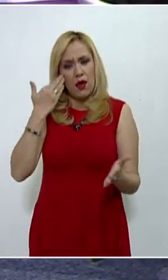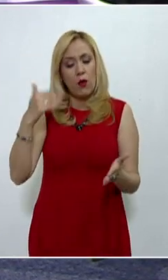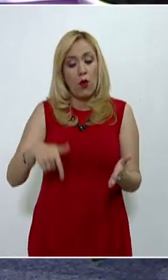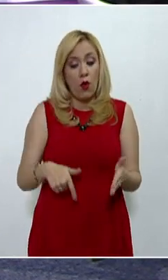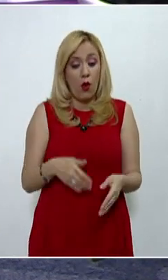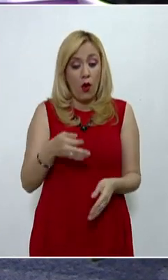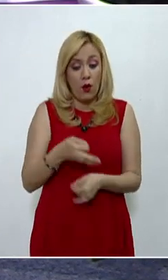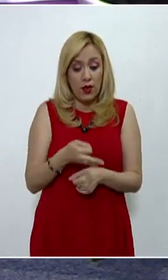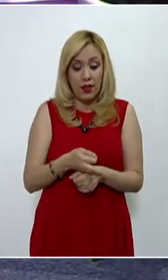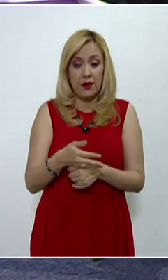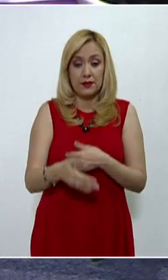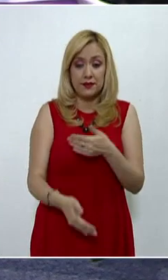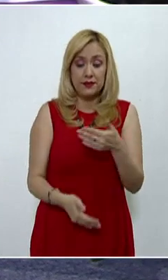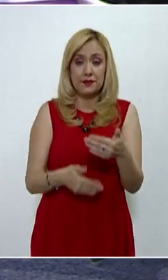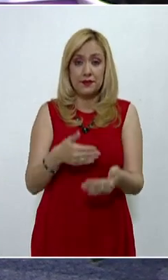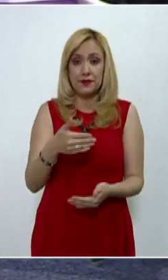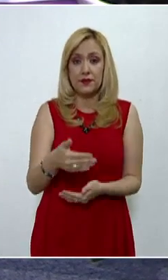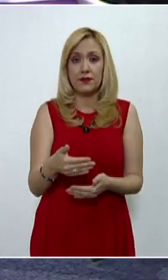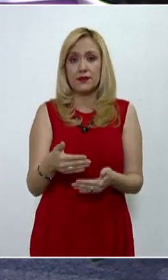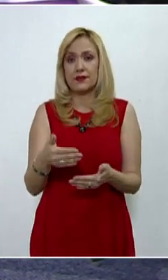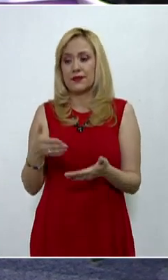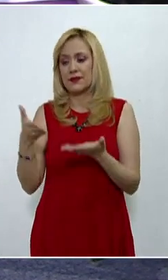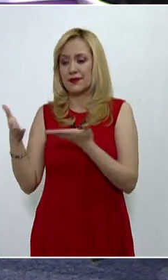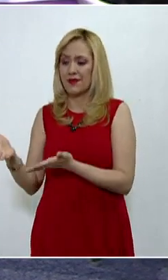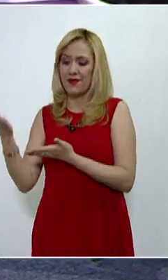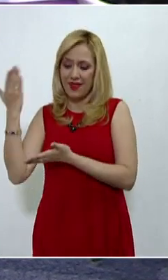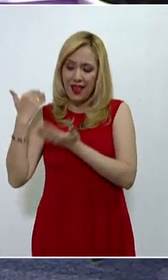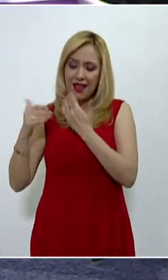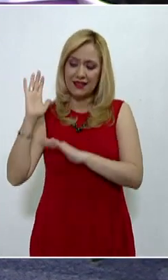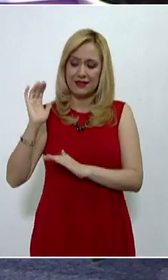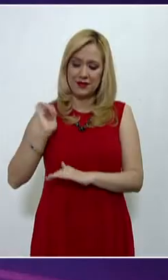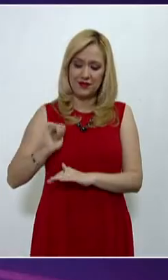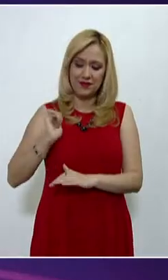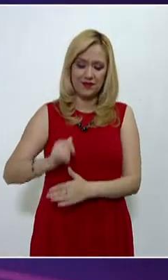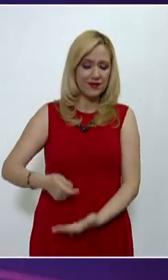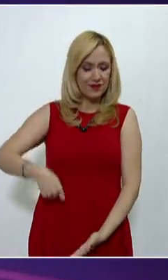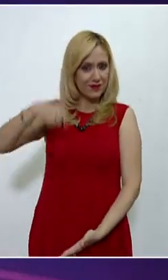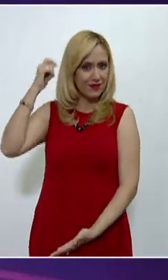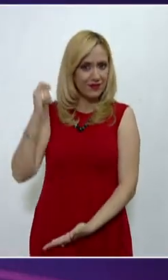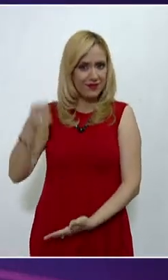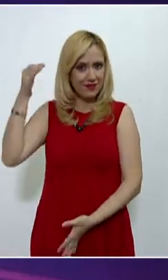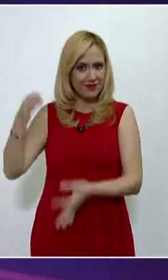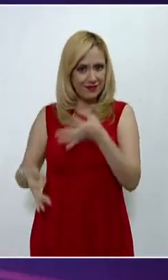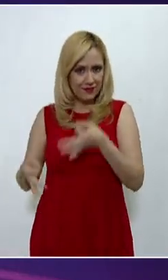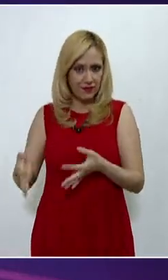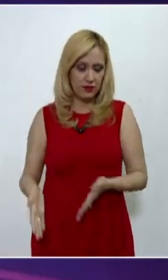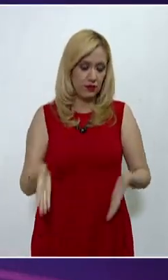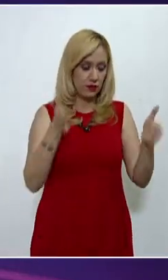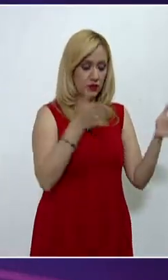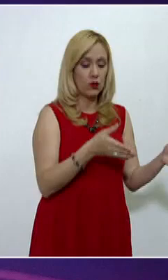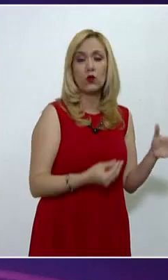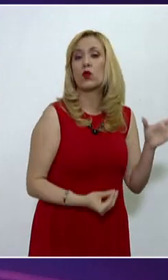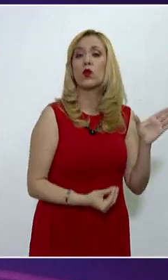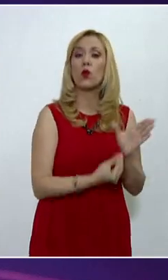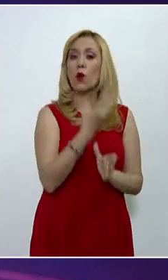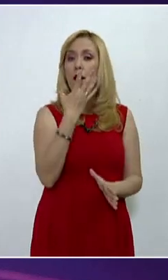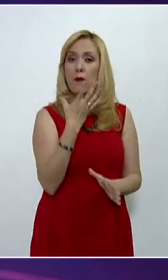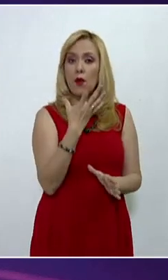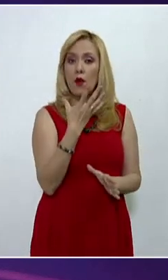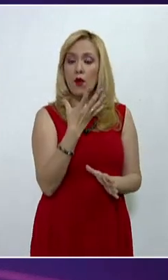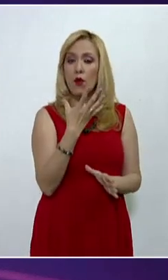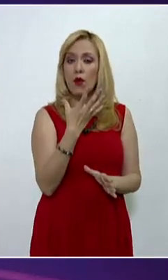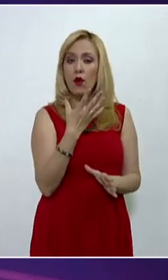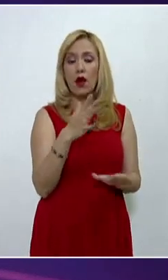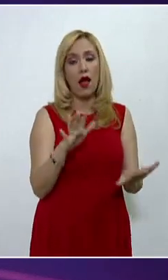periodo de transición de un anterior sistema de justicia a un nuevo sistema de justicia penal que cambia